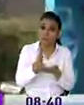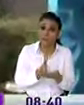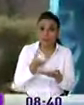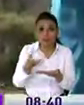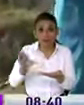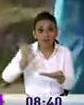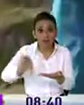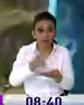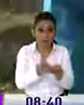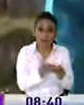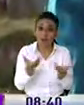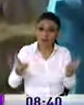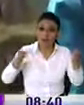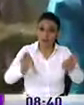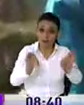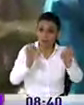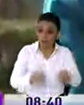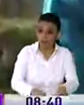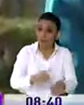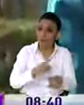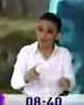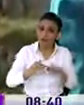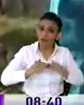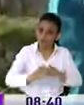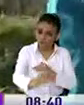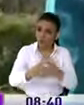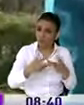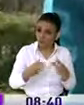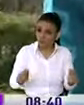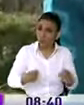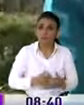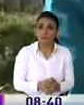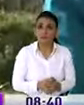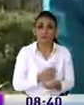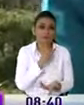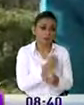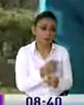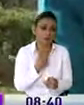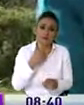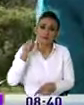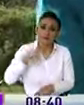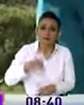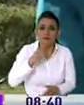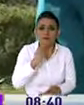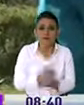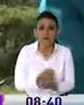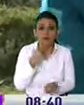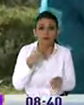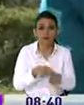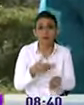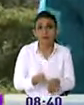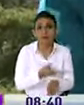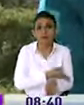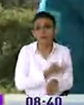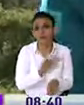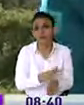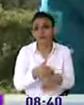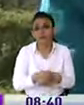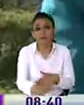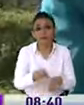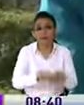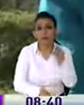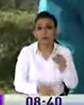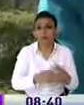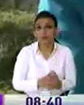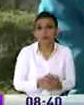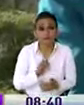están dispuestos incluso a eso para que les den solución? Yo creo que sí, porque sí es un, para